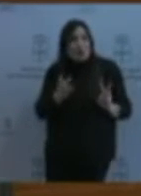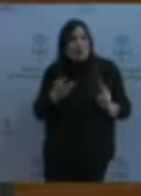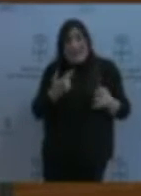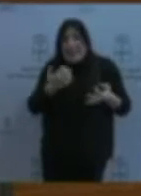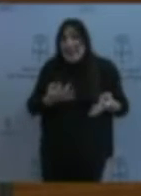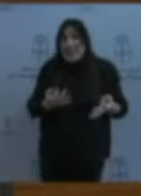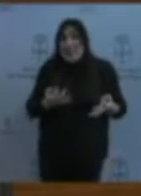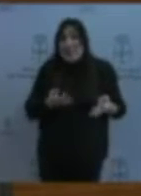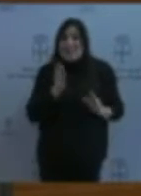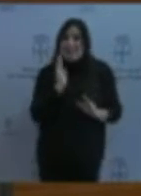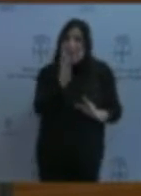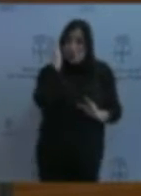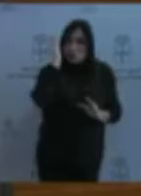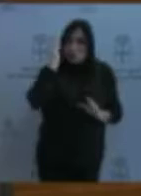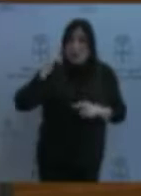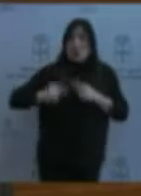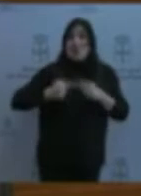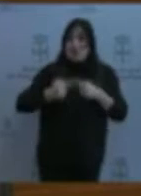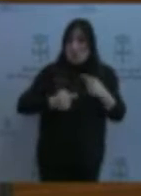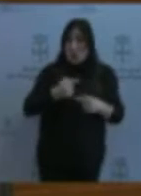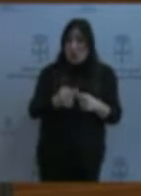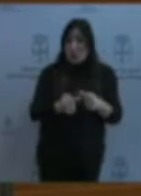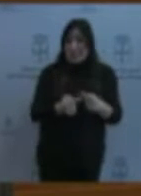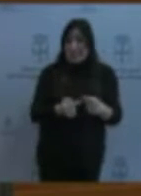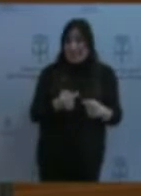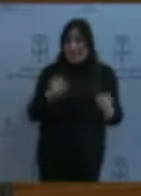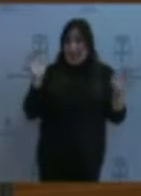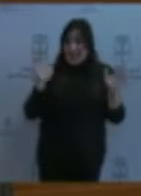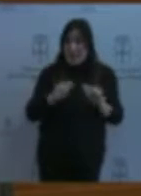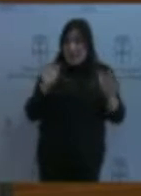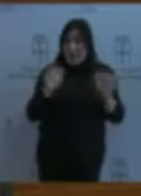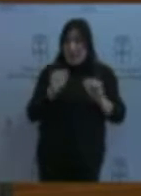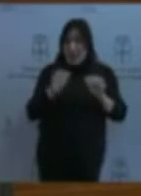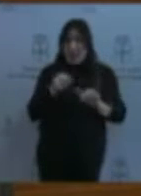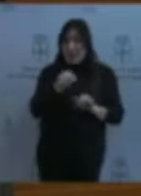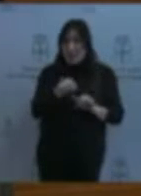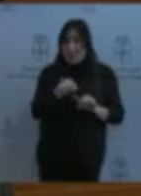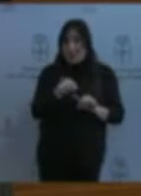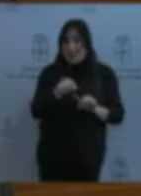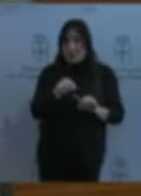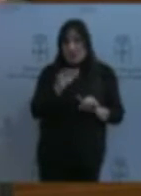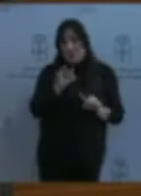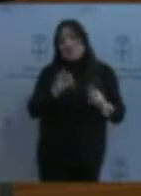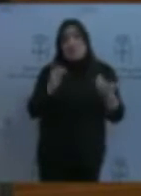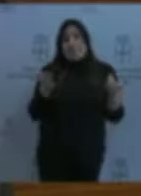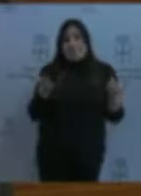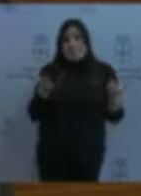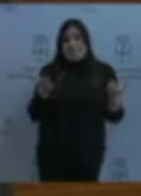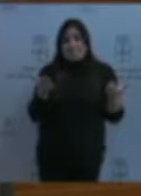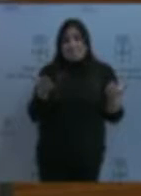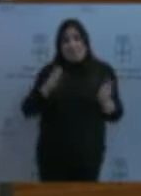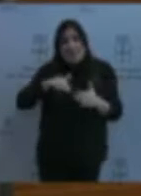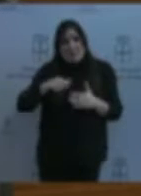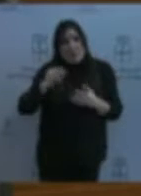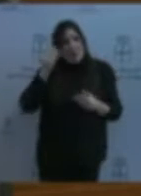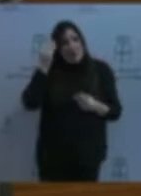que tiene allí la dinámica marítima nos llevan a pensar que hay que hacer otra cosa, que